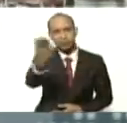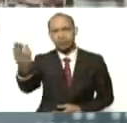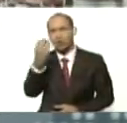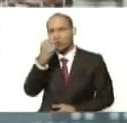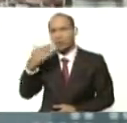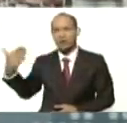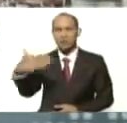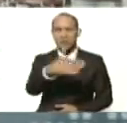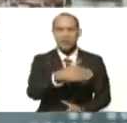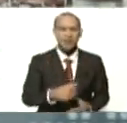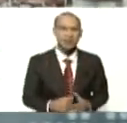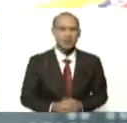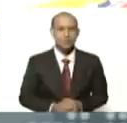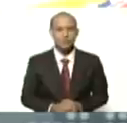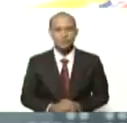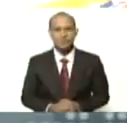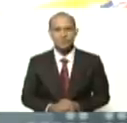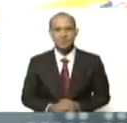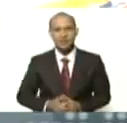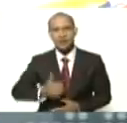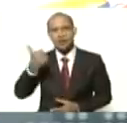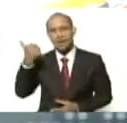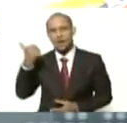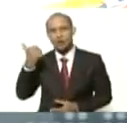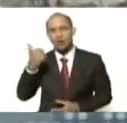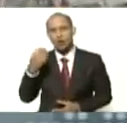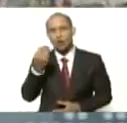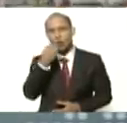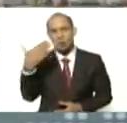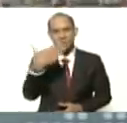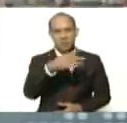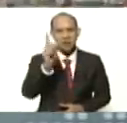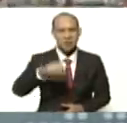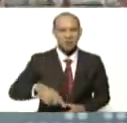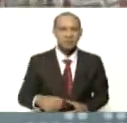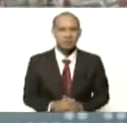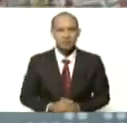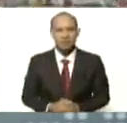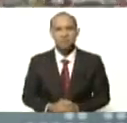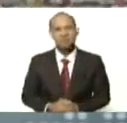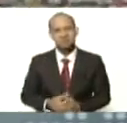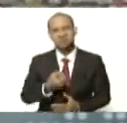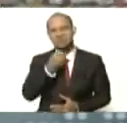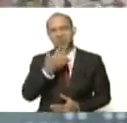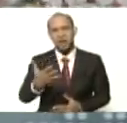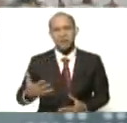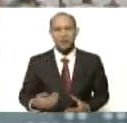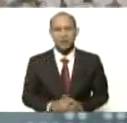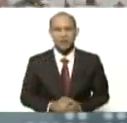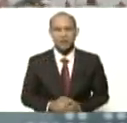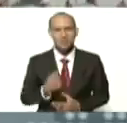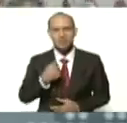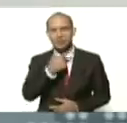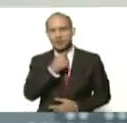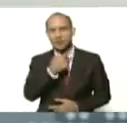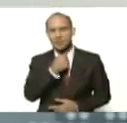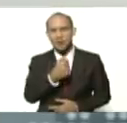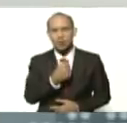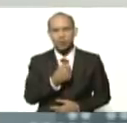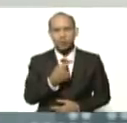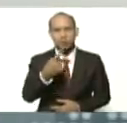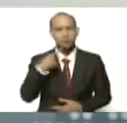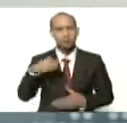cómase pescados ellos comen pescado está bien me gusta mucho ese